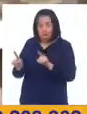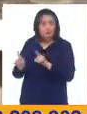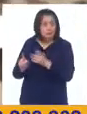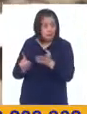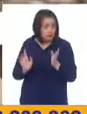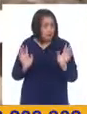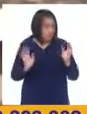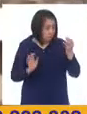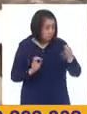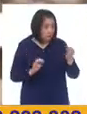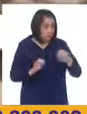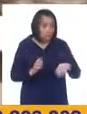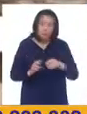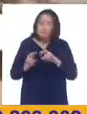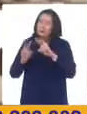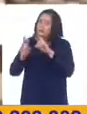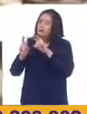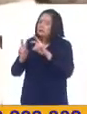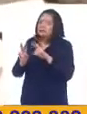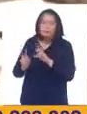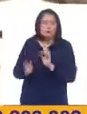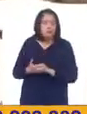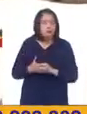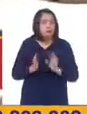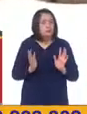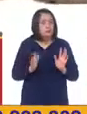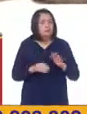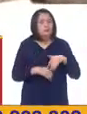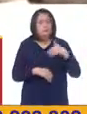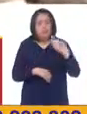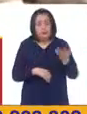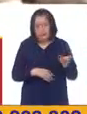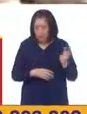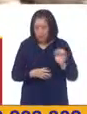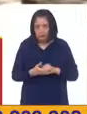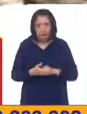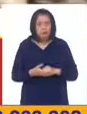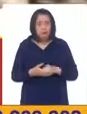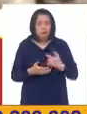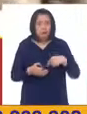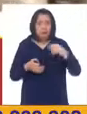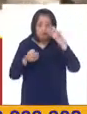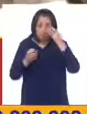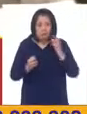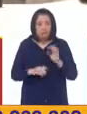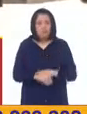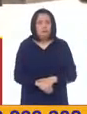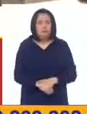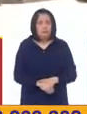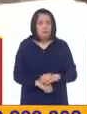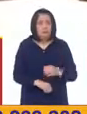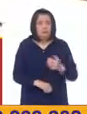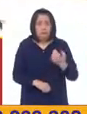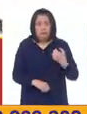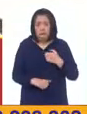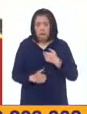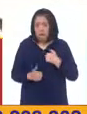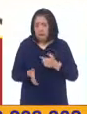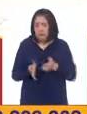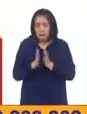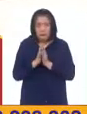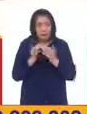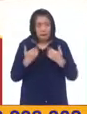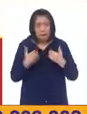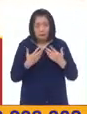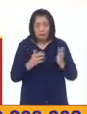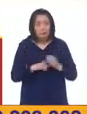cierto? Revisa y luego da una decisión. Eso es lo que nosotros